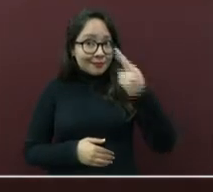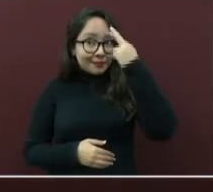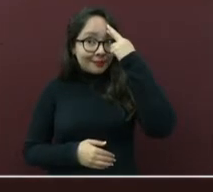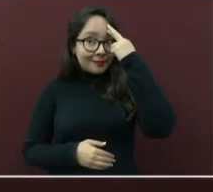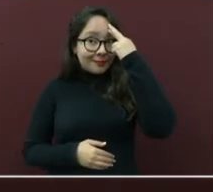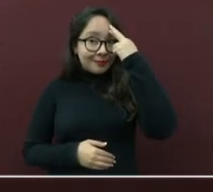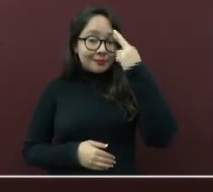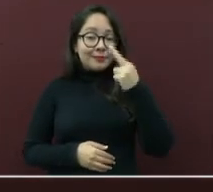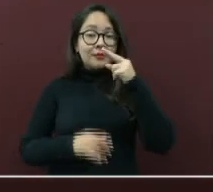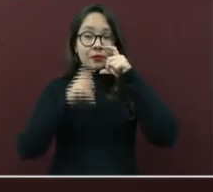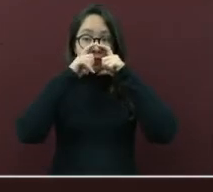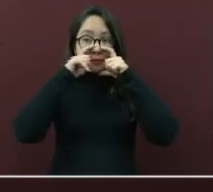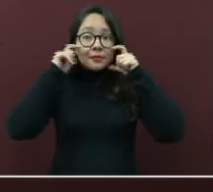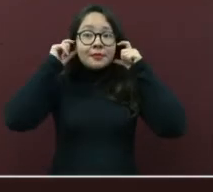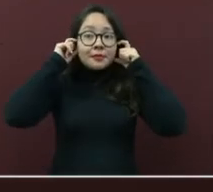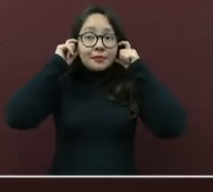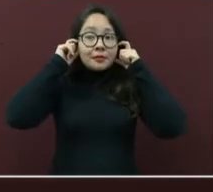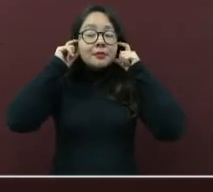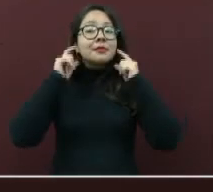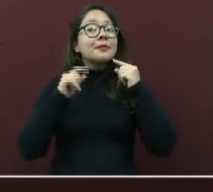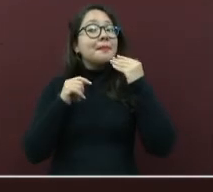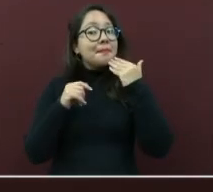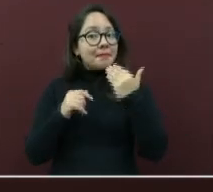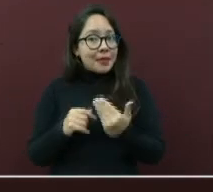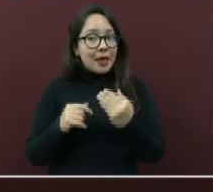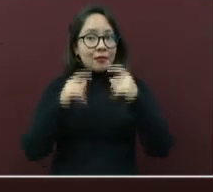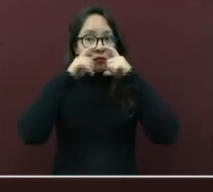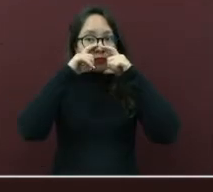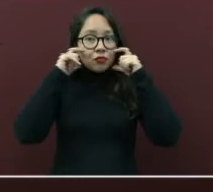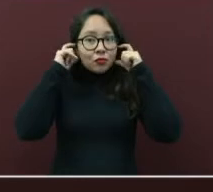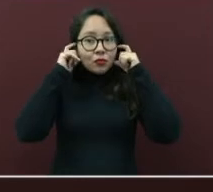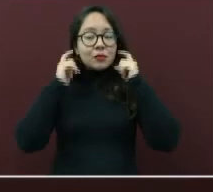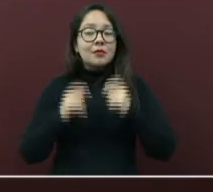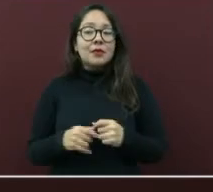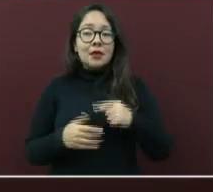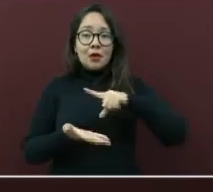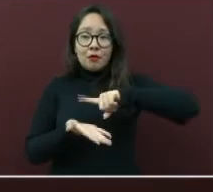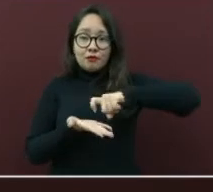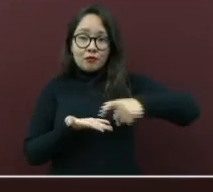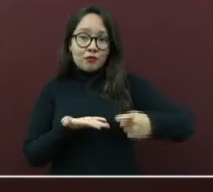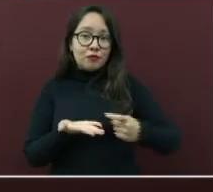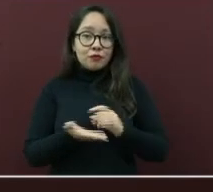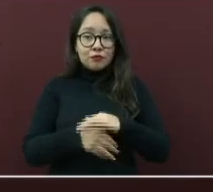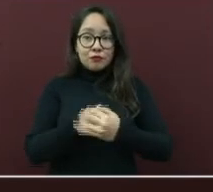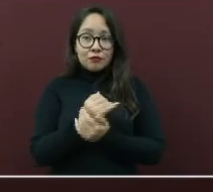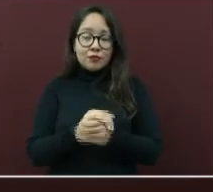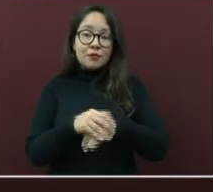el cubrebocas que cubra nariz y boca el spray